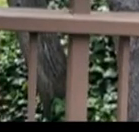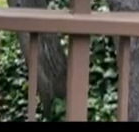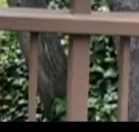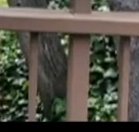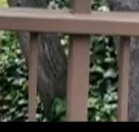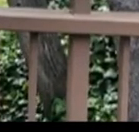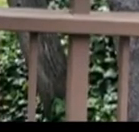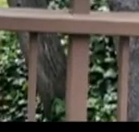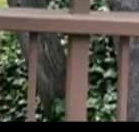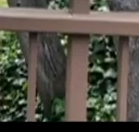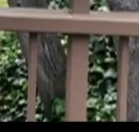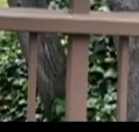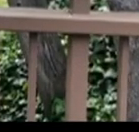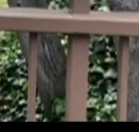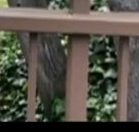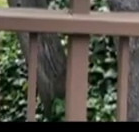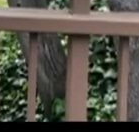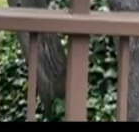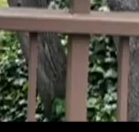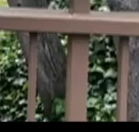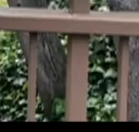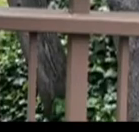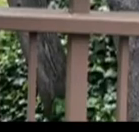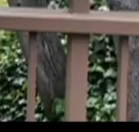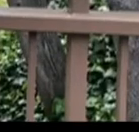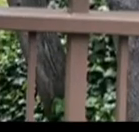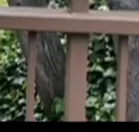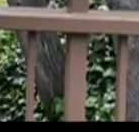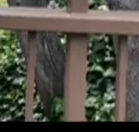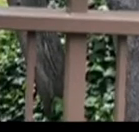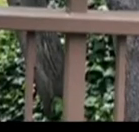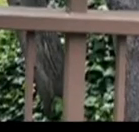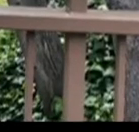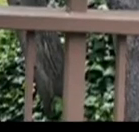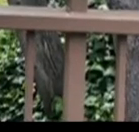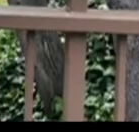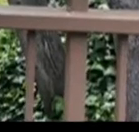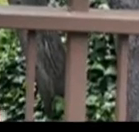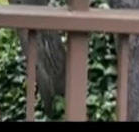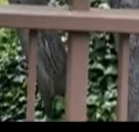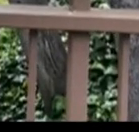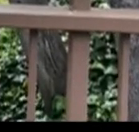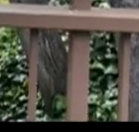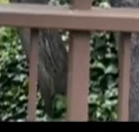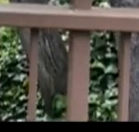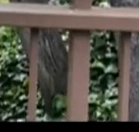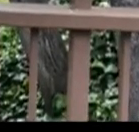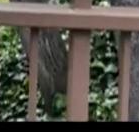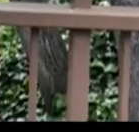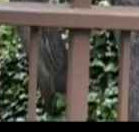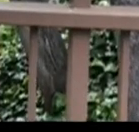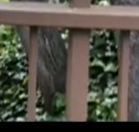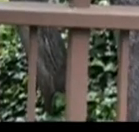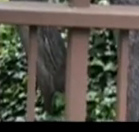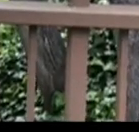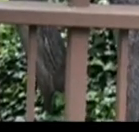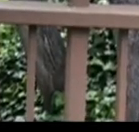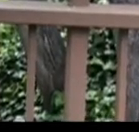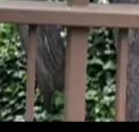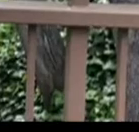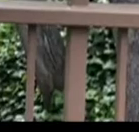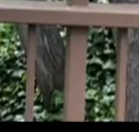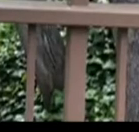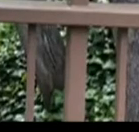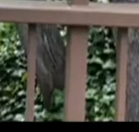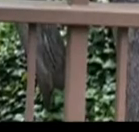taller de periodismo tiene una tradición de ya 15 años, esta es la edición número 15 y normalmente se lleva a cabo en universidades de los Estados